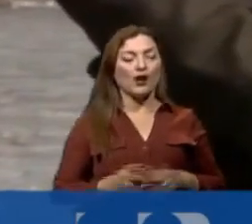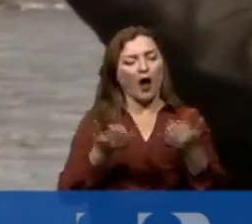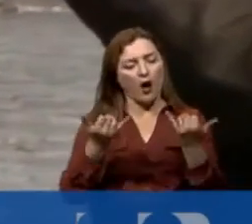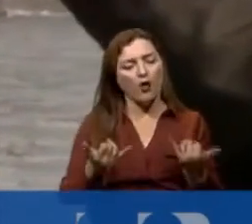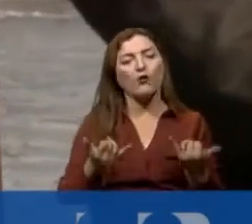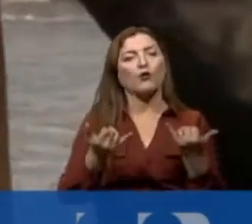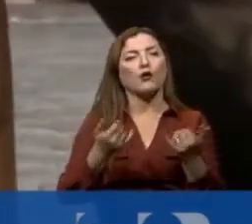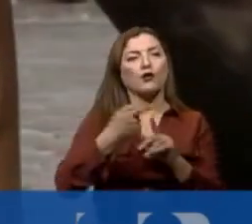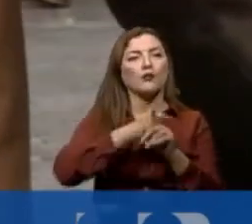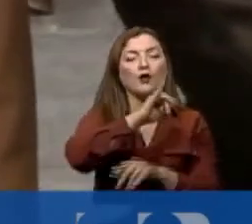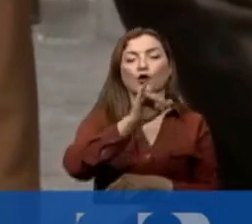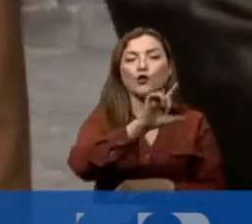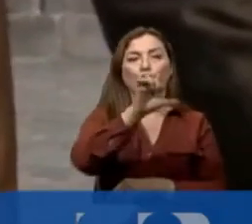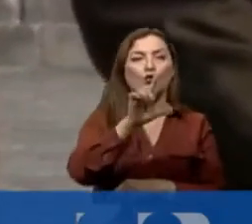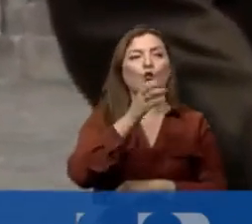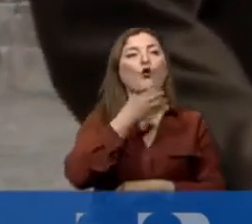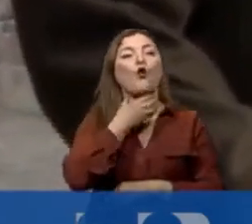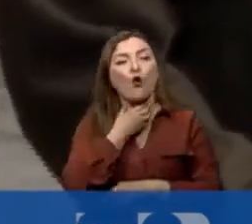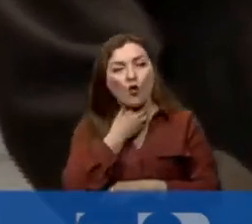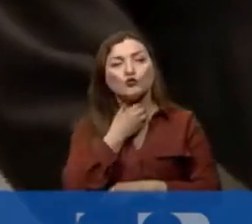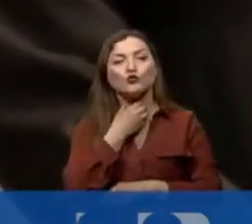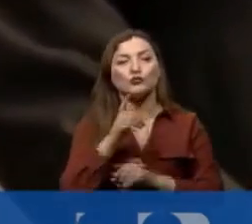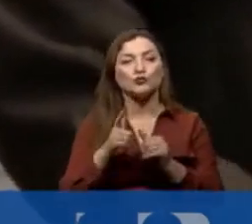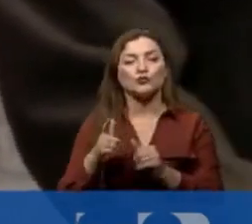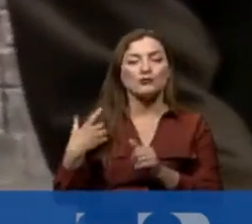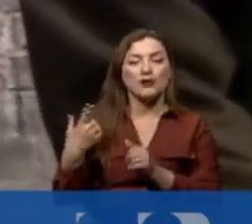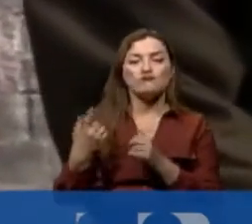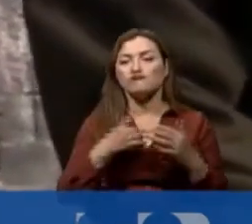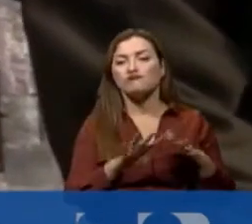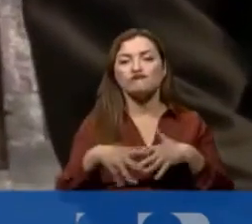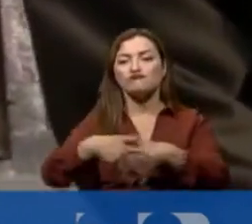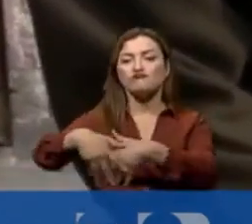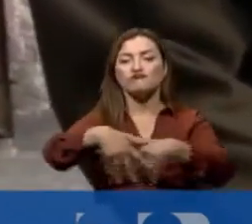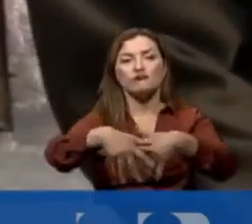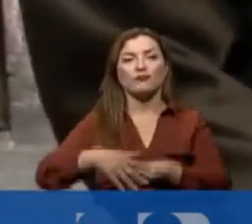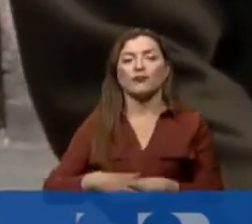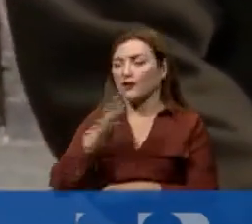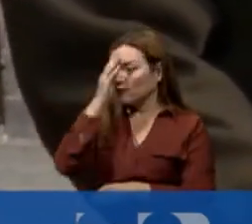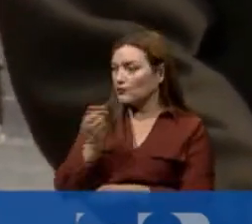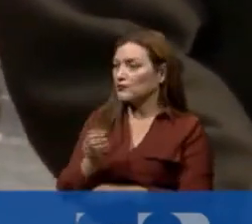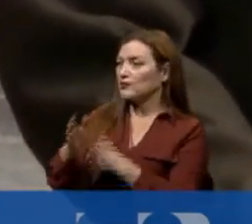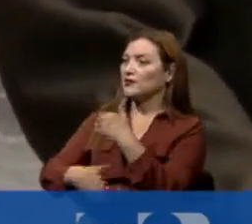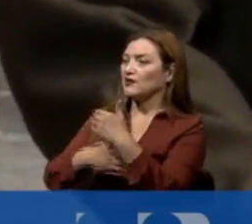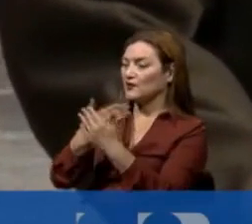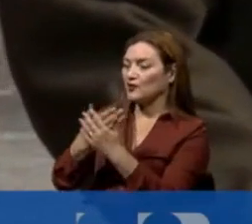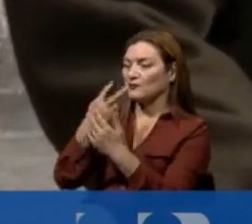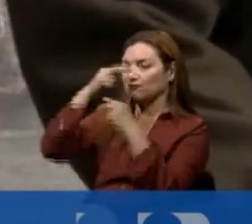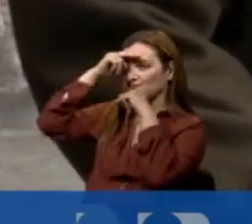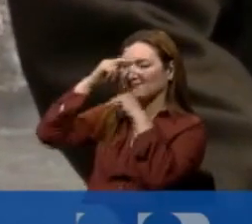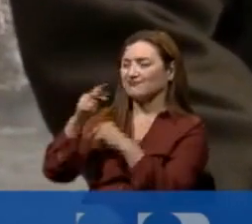¿no? Durante julio, agosto, que son meses en los que la gente sale a las calles. Sí, muy buenos días, Stephanie, buenos días en estudios y a todos los